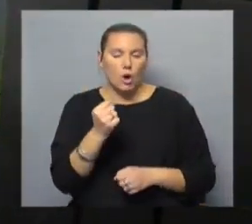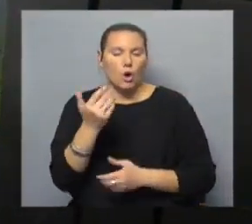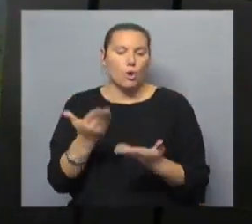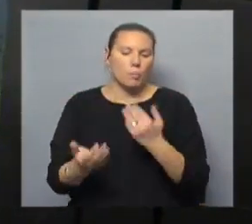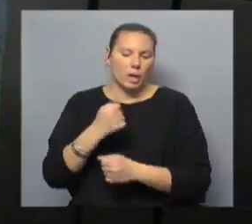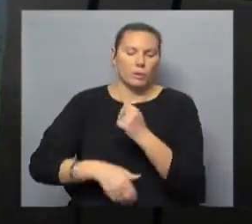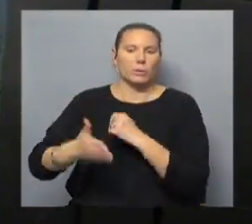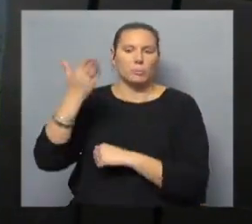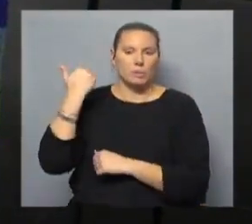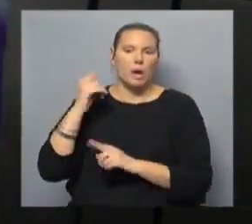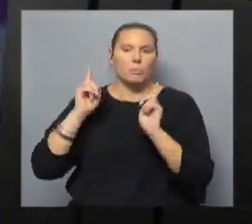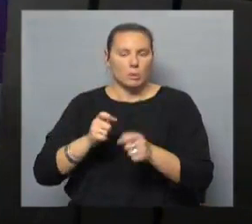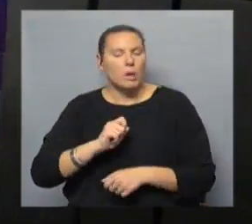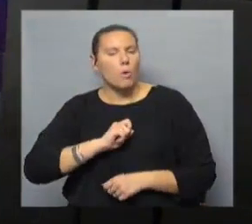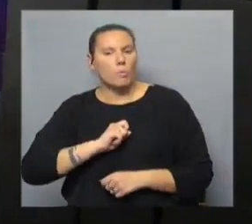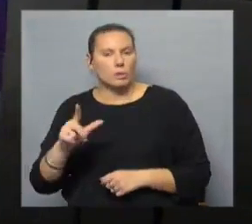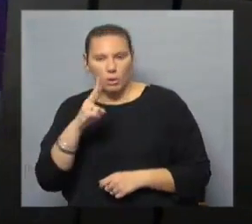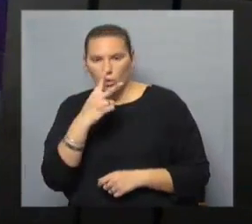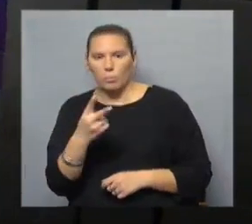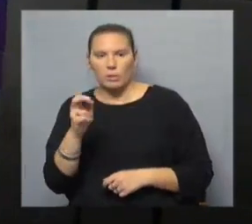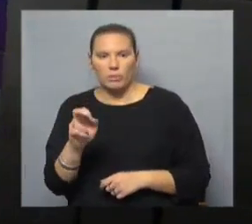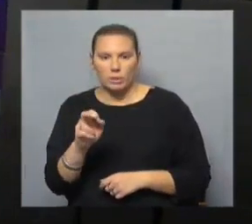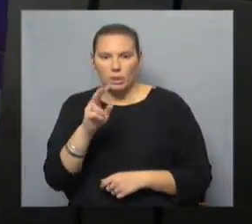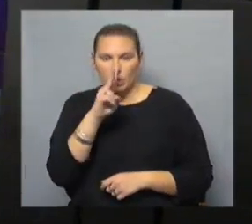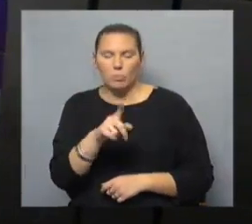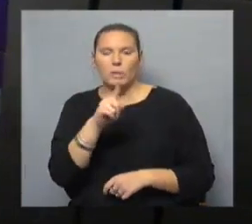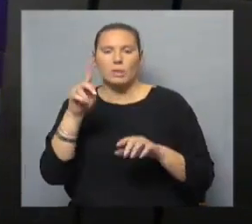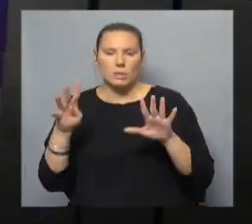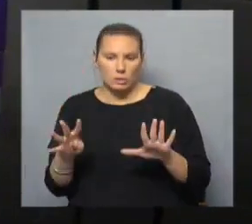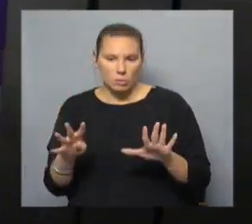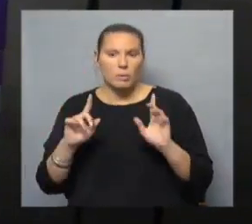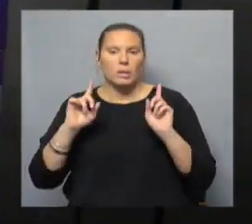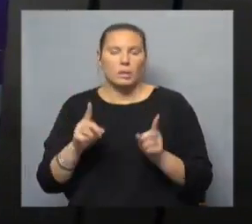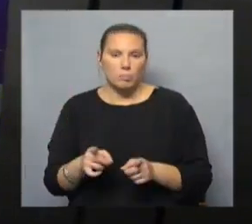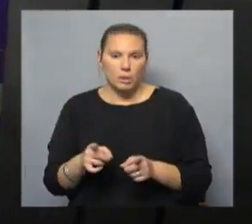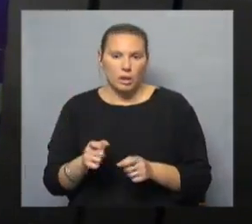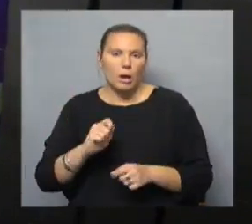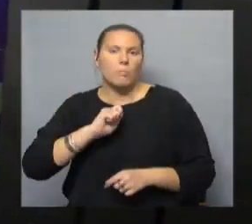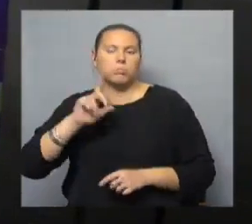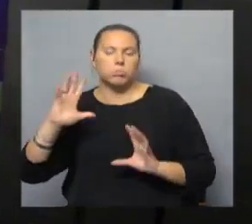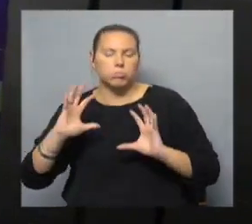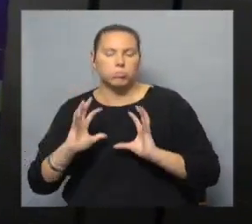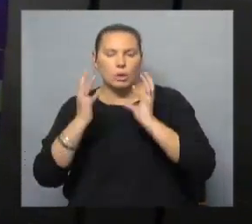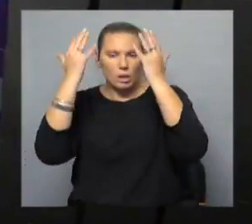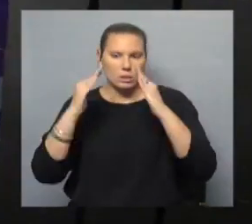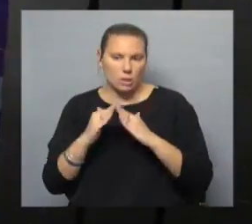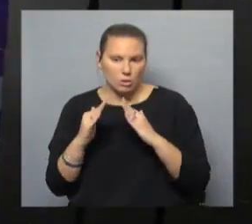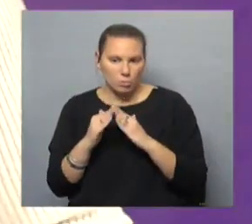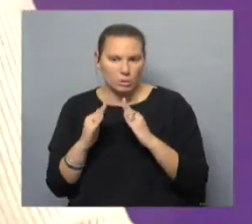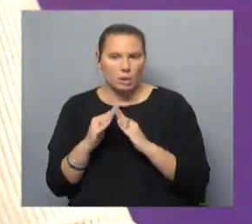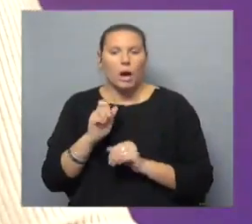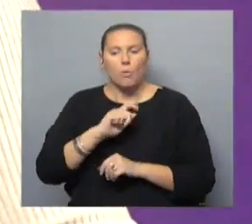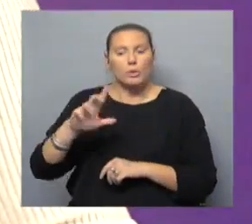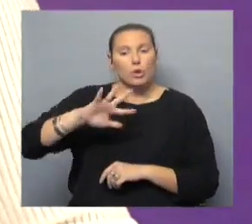pasado, pero también aumentaron con respecto a 2020 y a 2019, además de que aumentó la violencia doméstica, aumentaron hurtos,